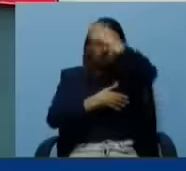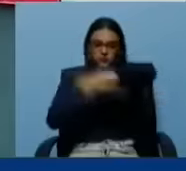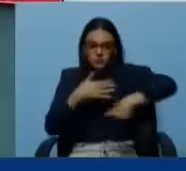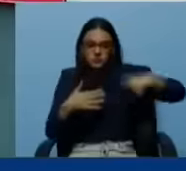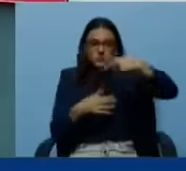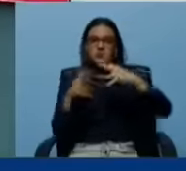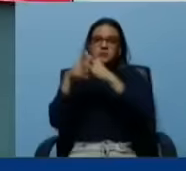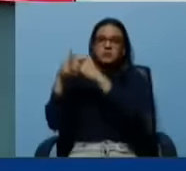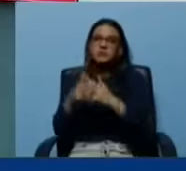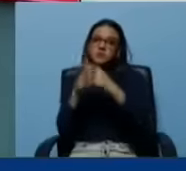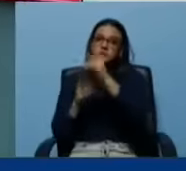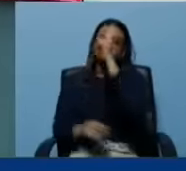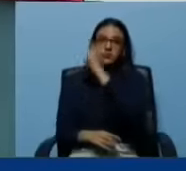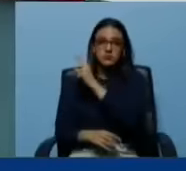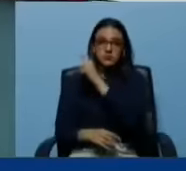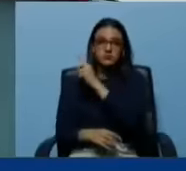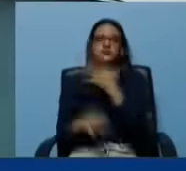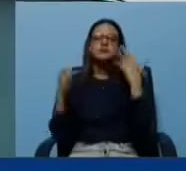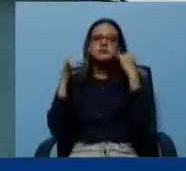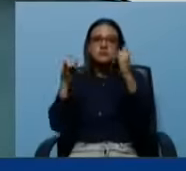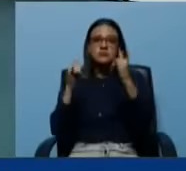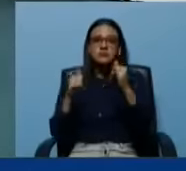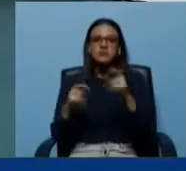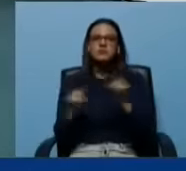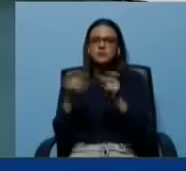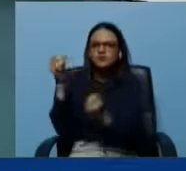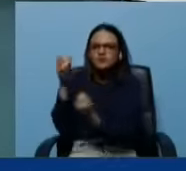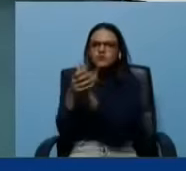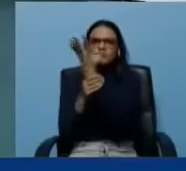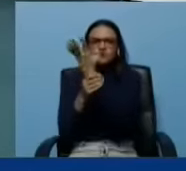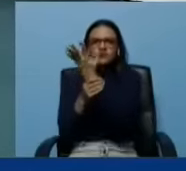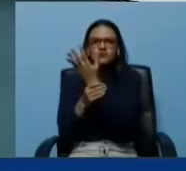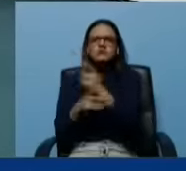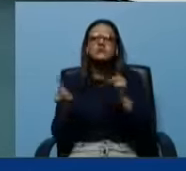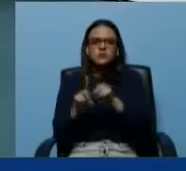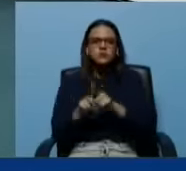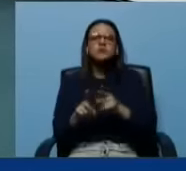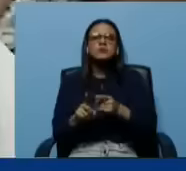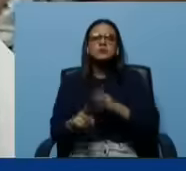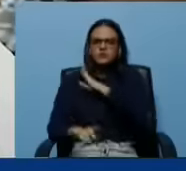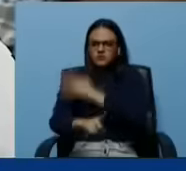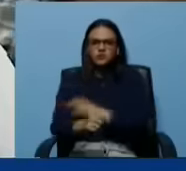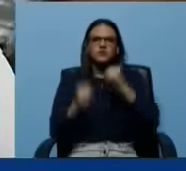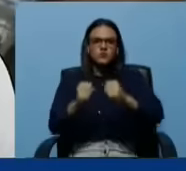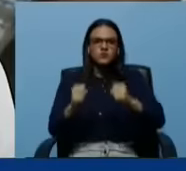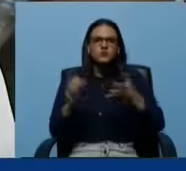Unidos de Norteamérica hay un rebrote poderoso del fascismo.